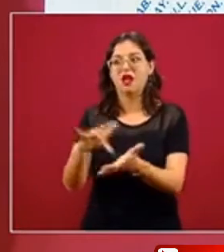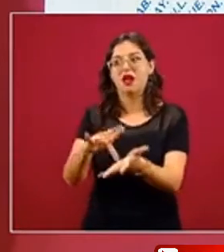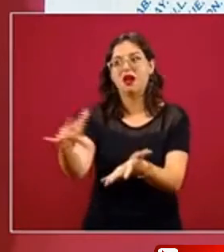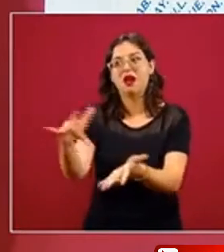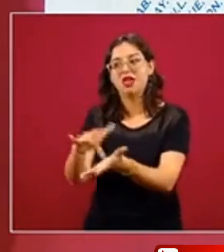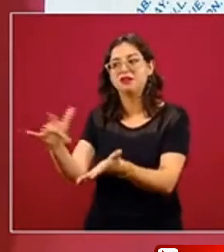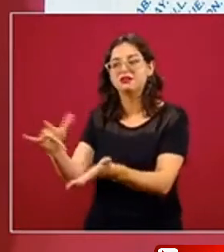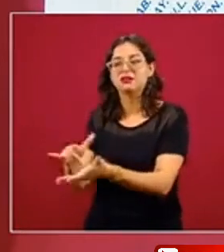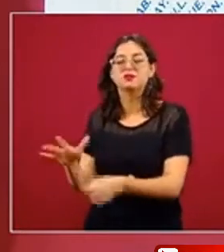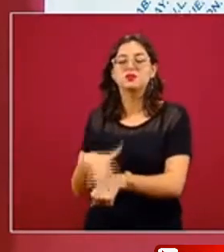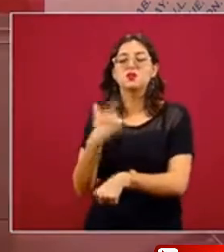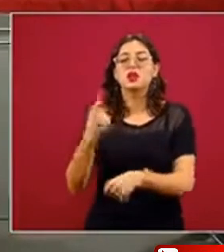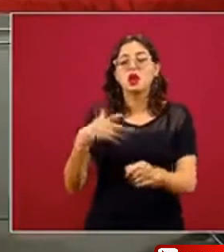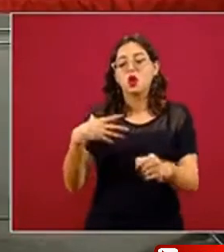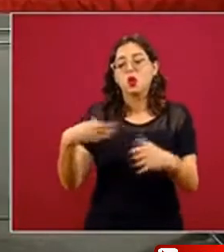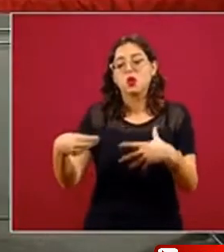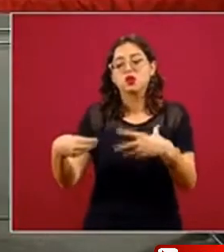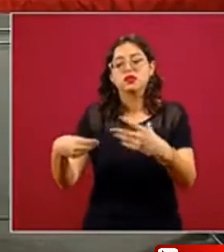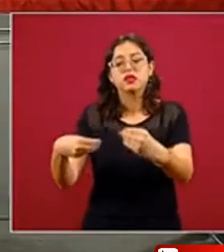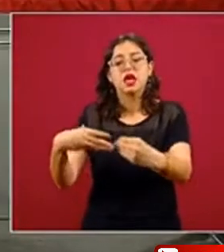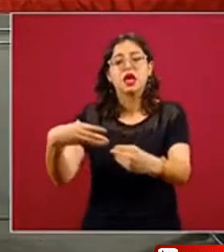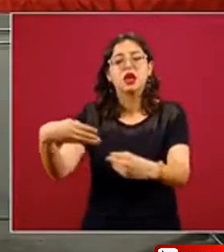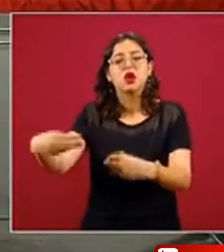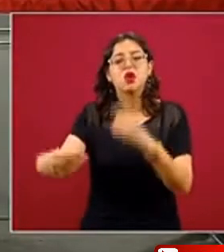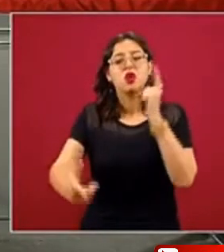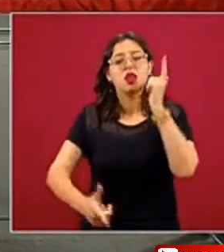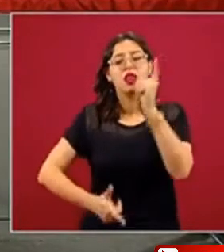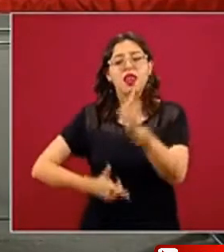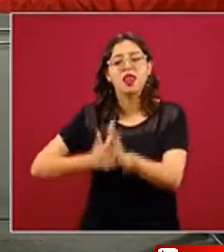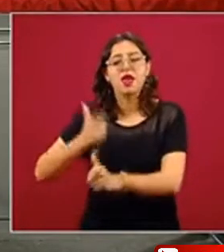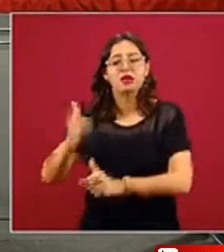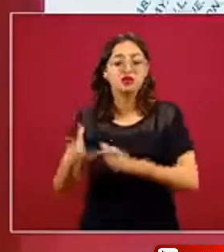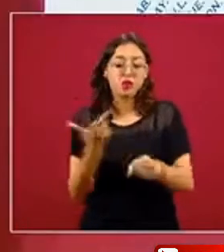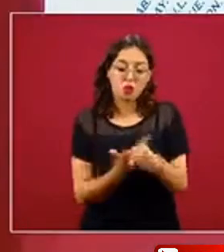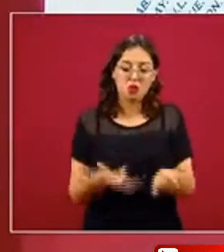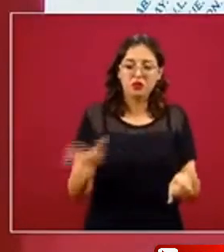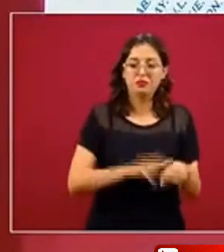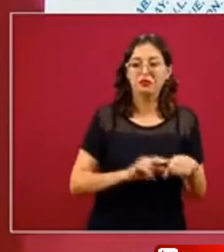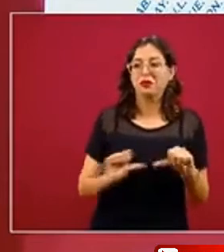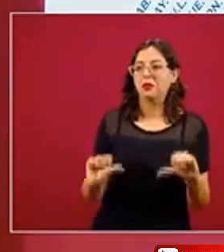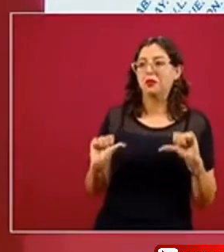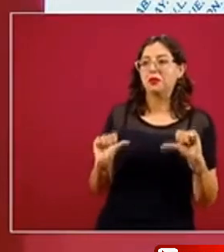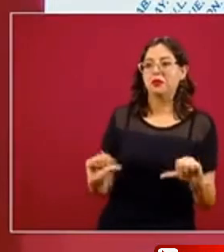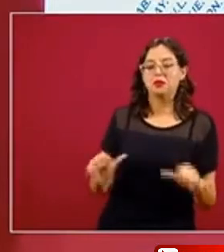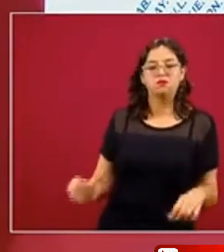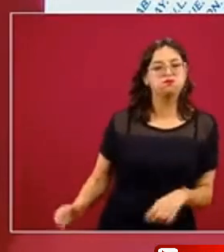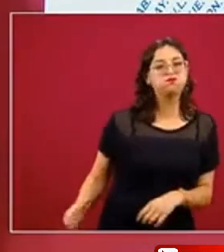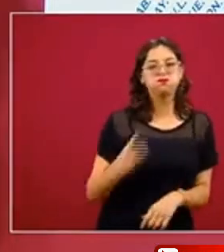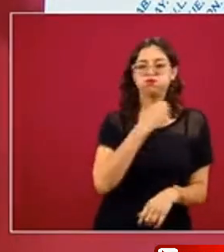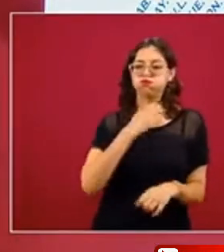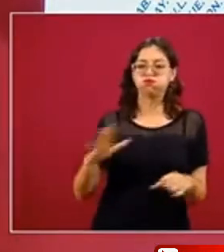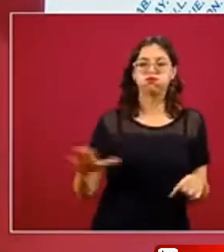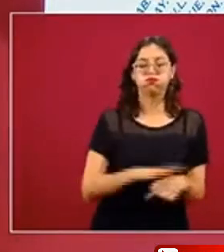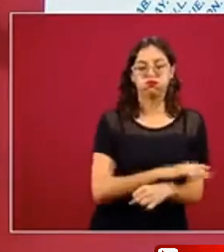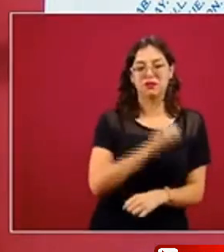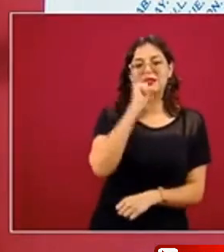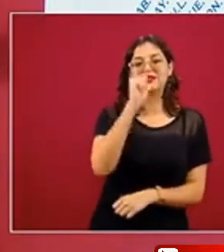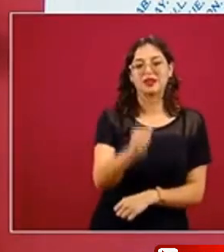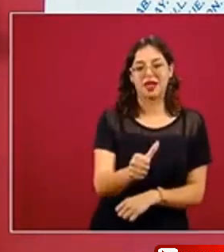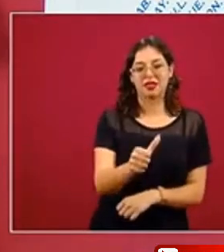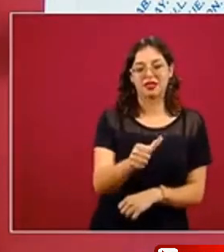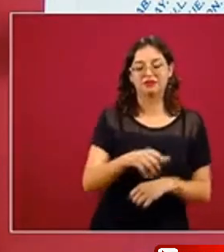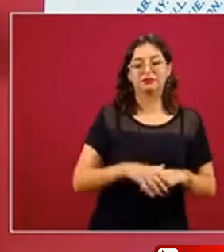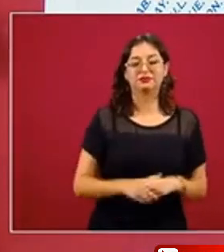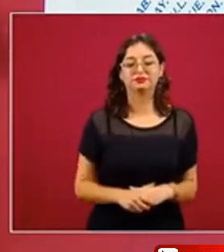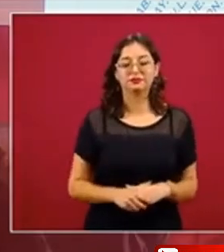contagios ocurrieran de una manera muy lenta y no se saturaran las unidades de salud. La